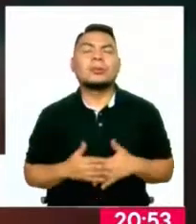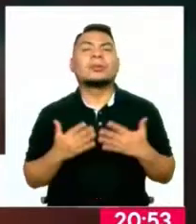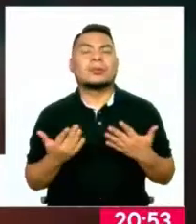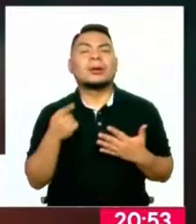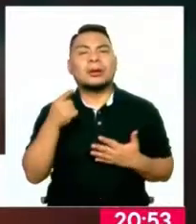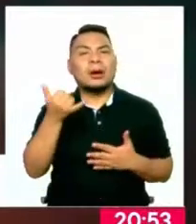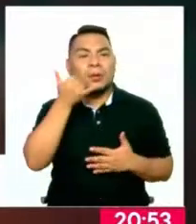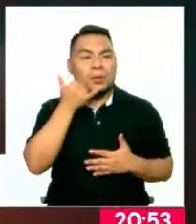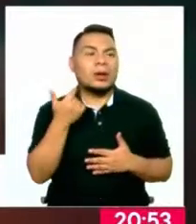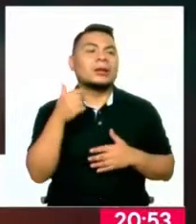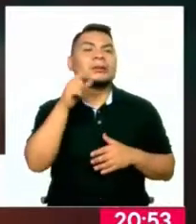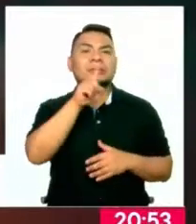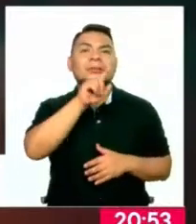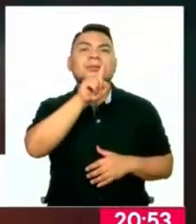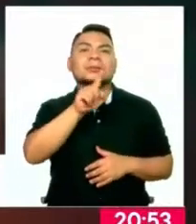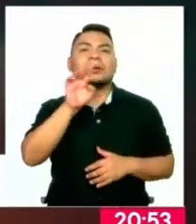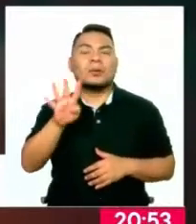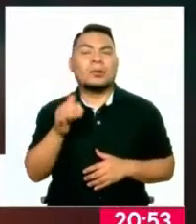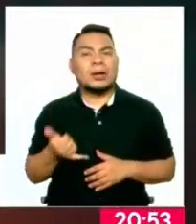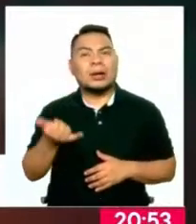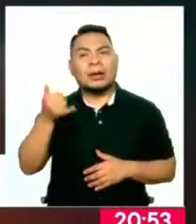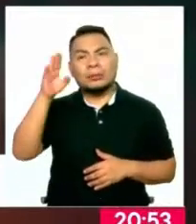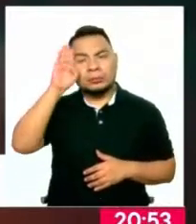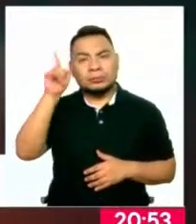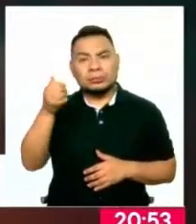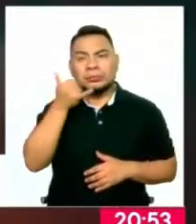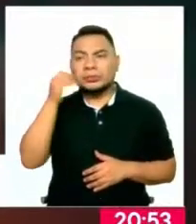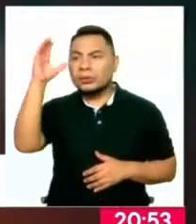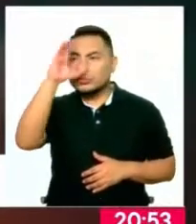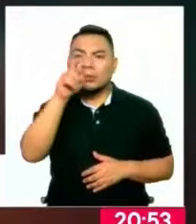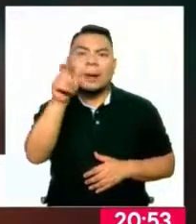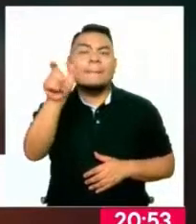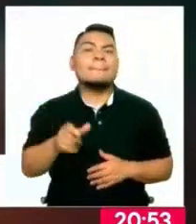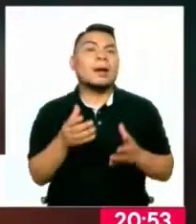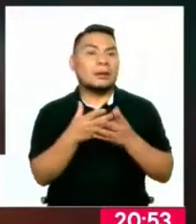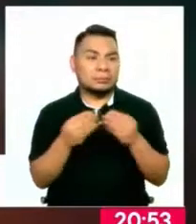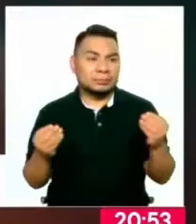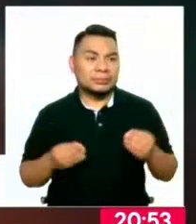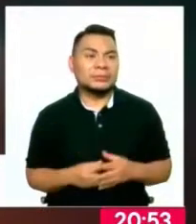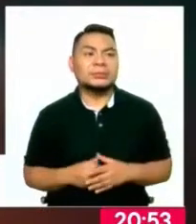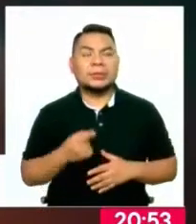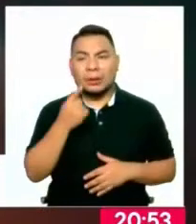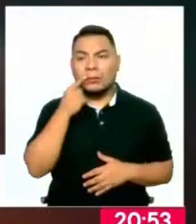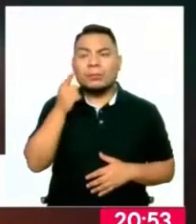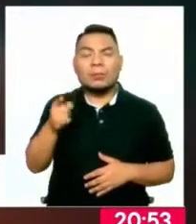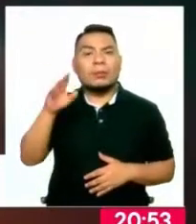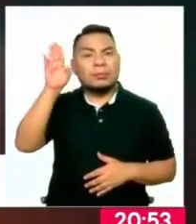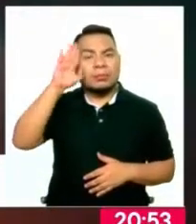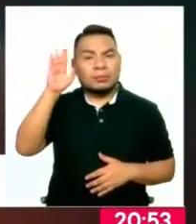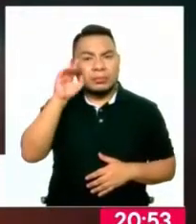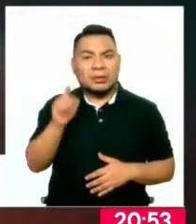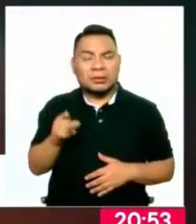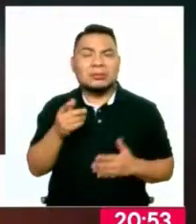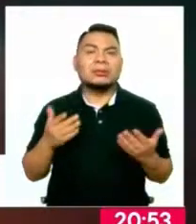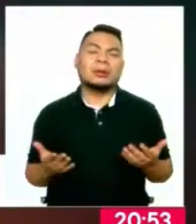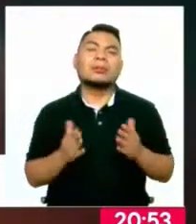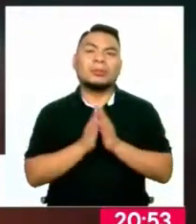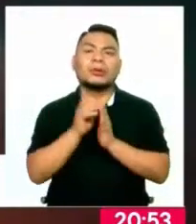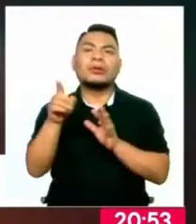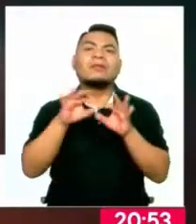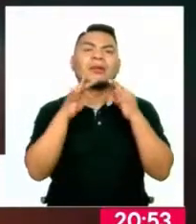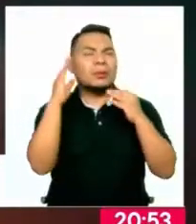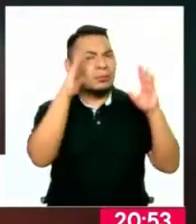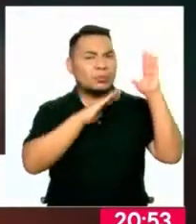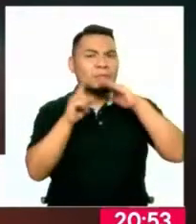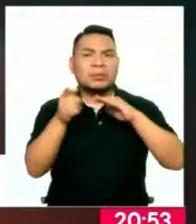984-266-001 o la línea 114 de la División de Investigación y Búsqueda de Personas Desaparecidas de la Policía Nacional, de que su familia